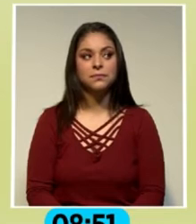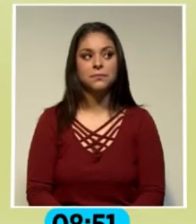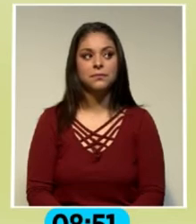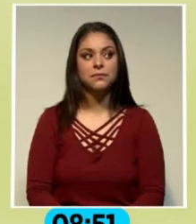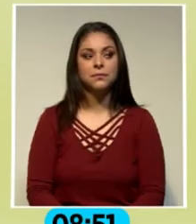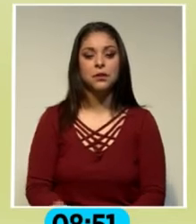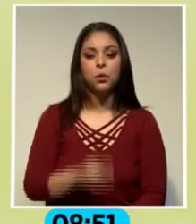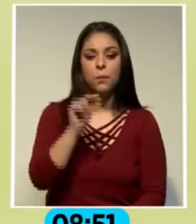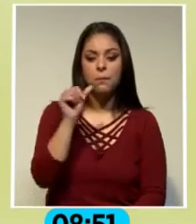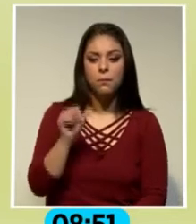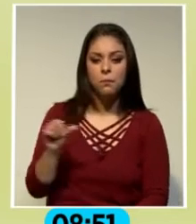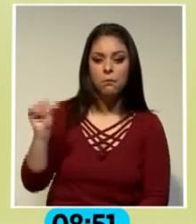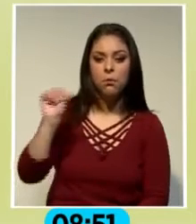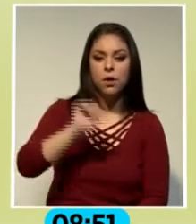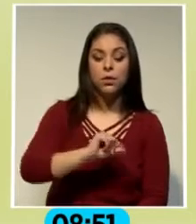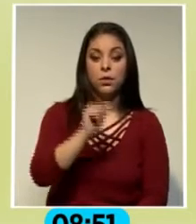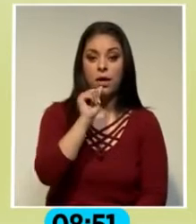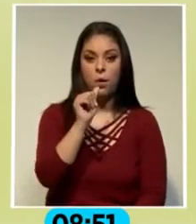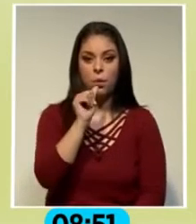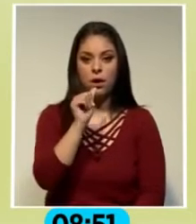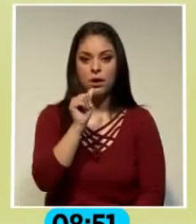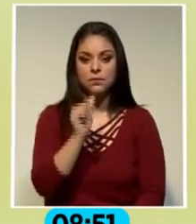y un poquito de agua.